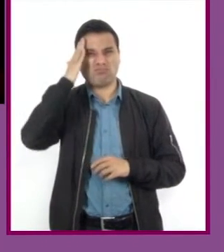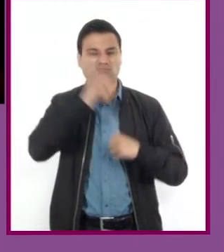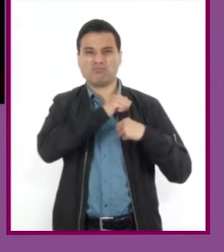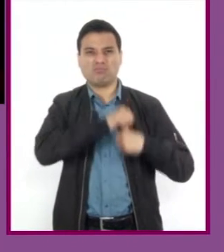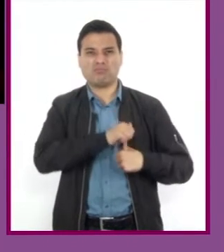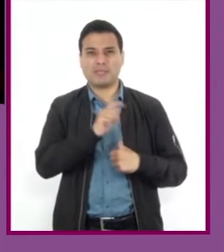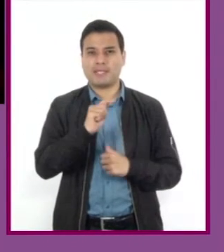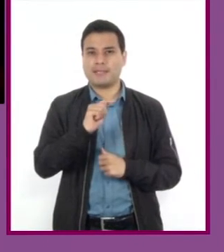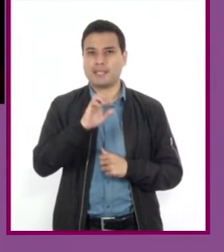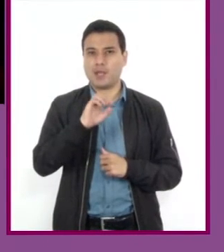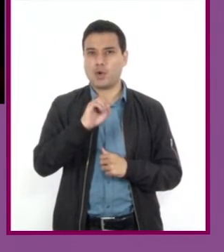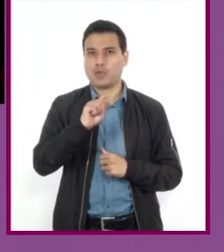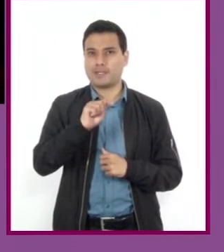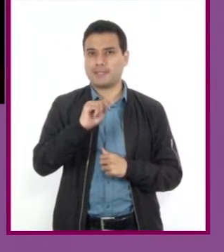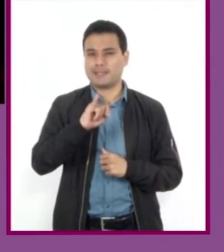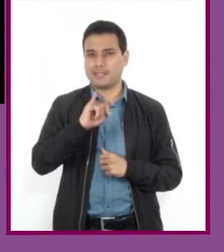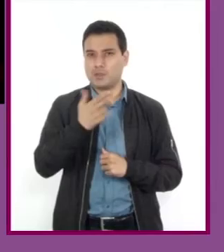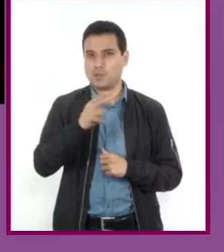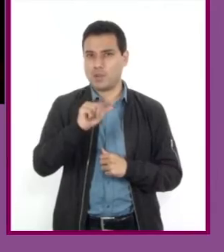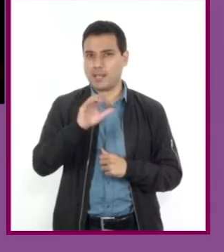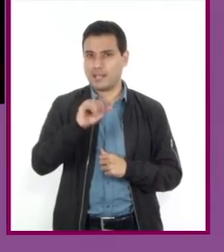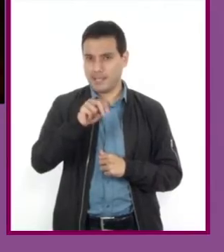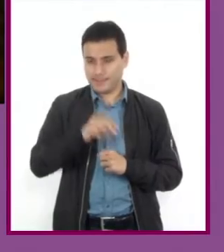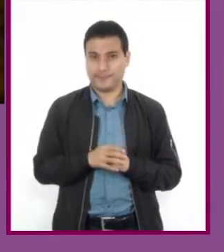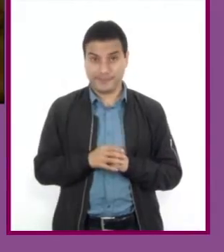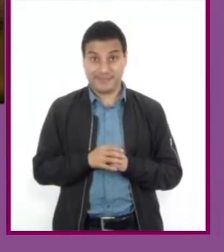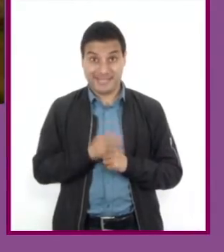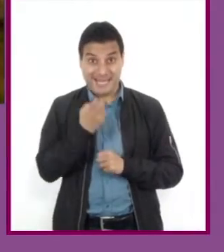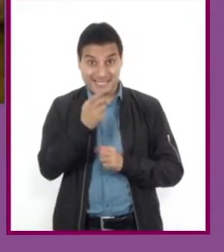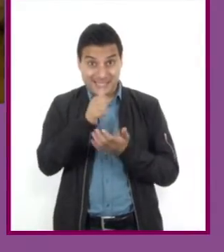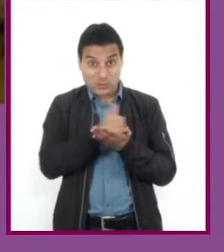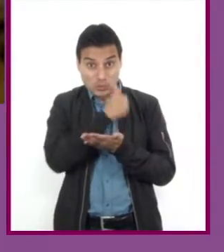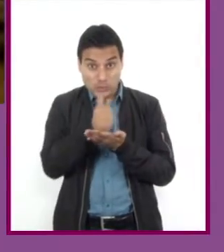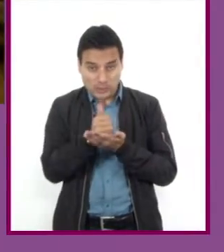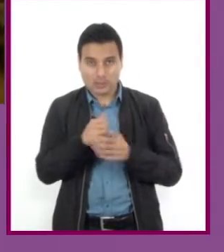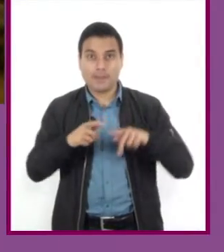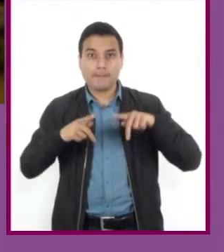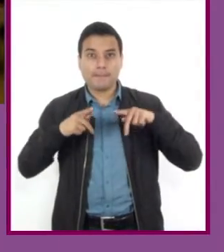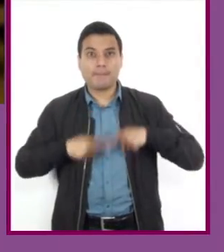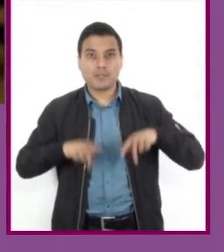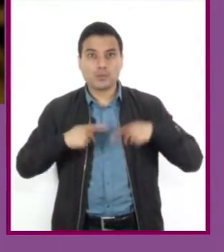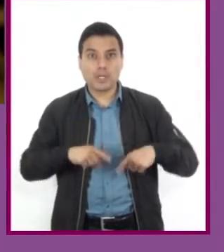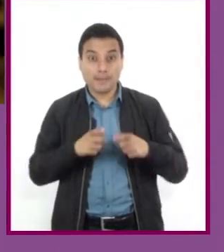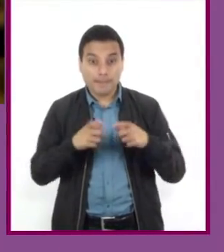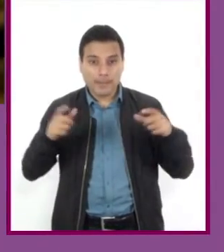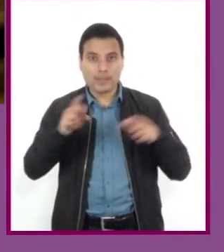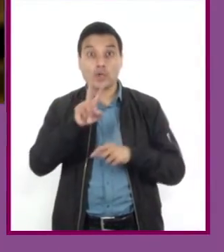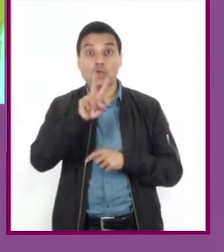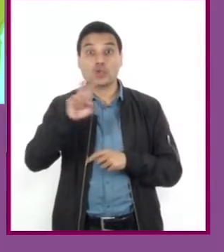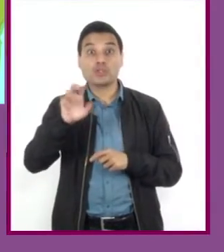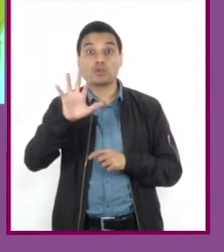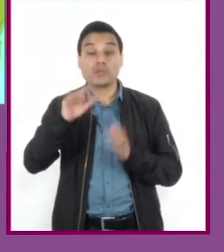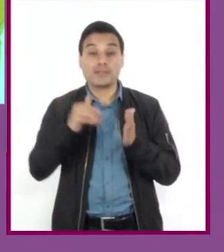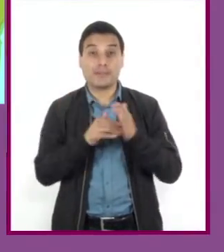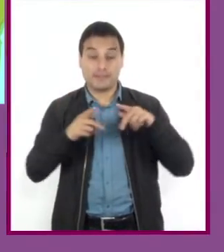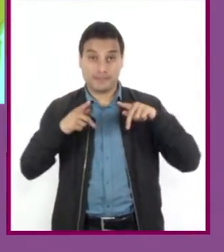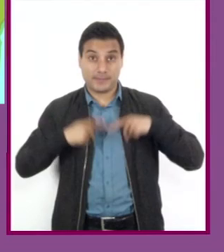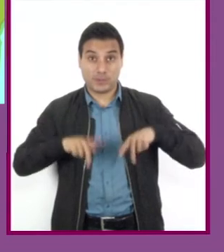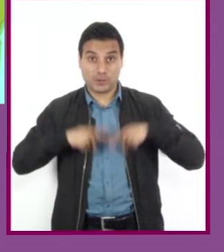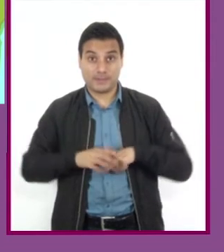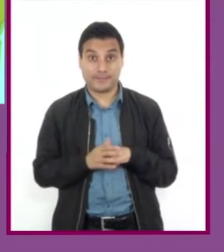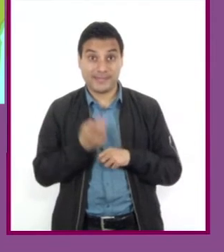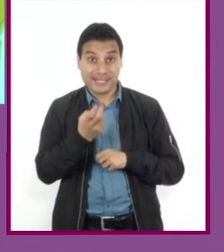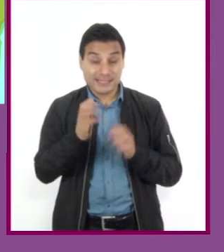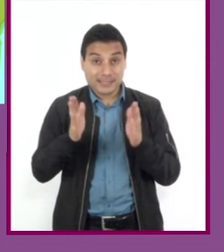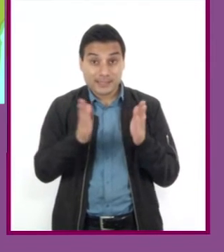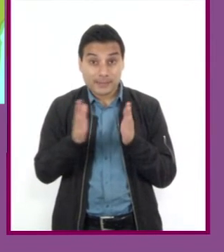entre el año 400 y 500 de nuestra era llegó a tener más de 150.000 pobladores. En esta etapa